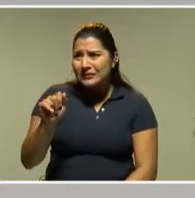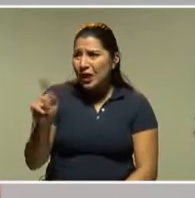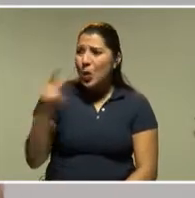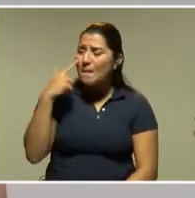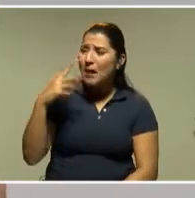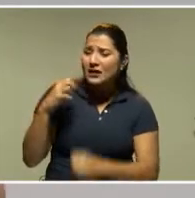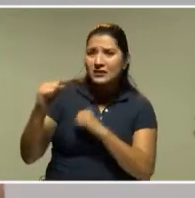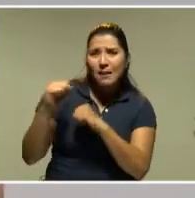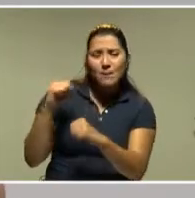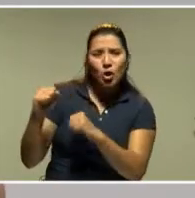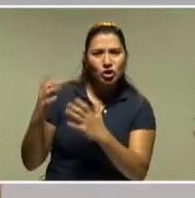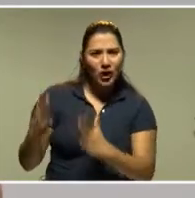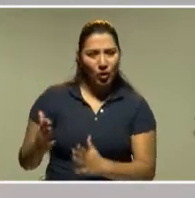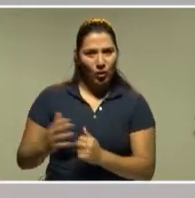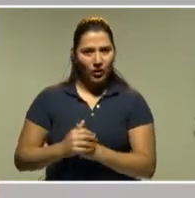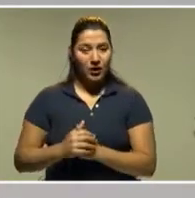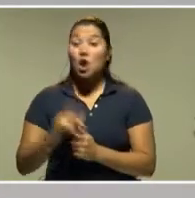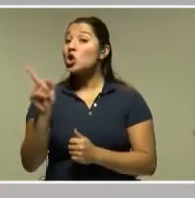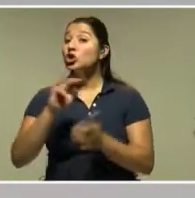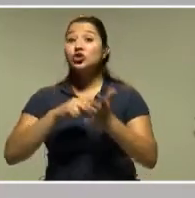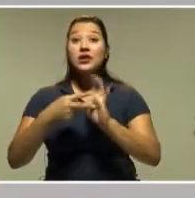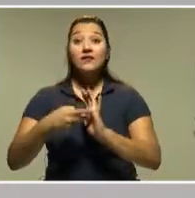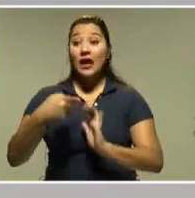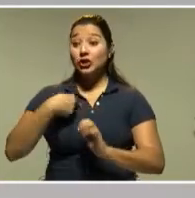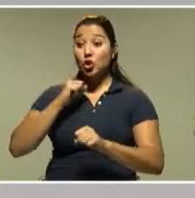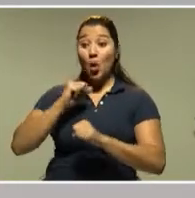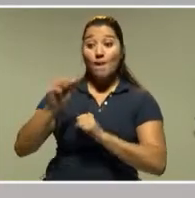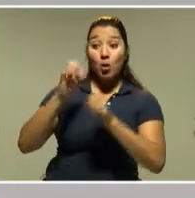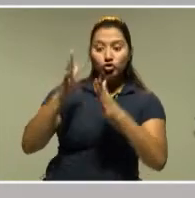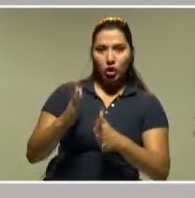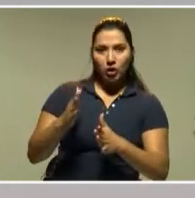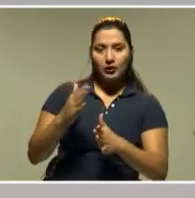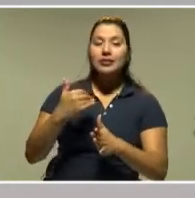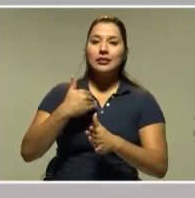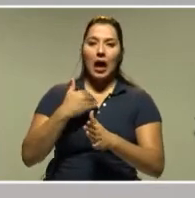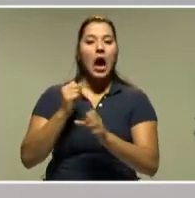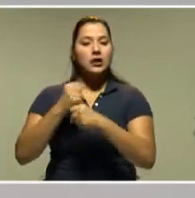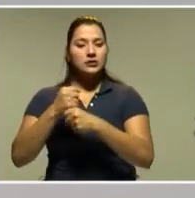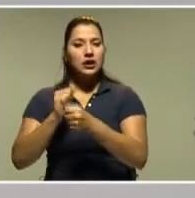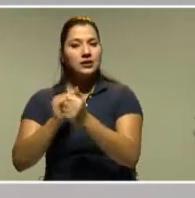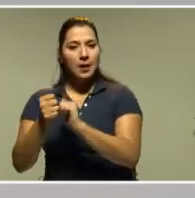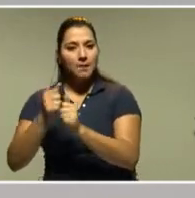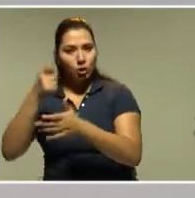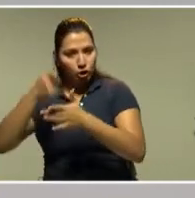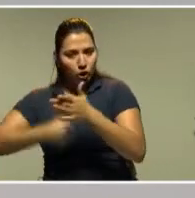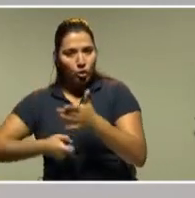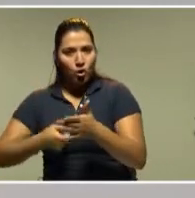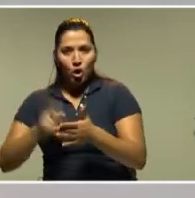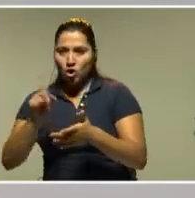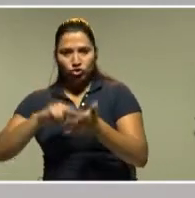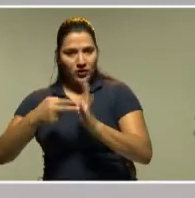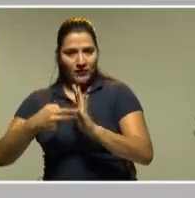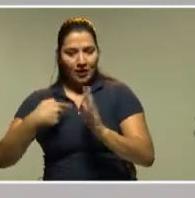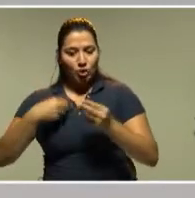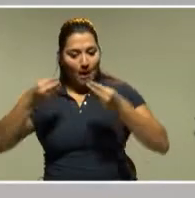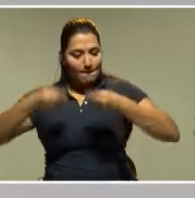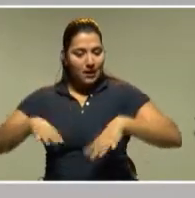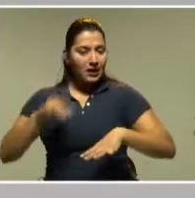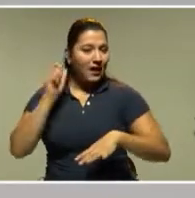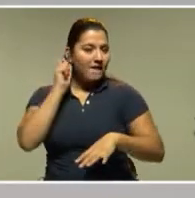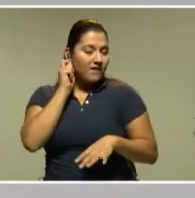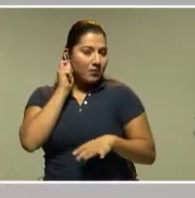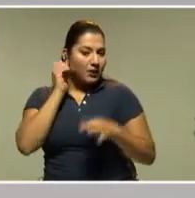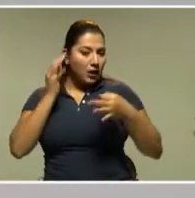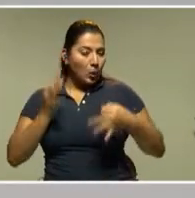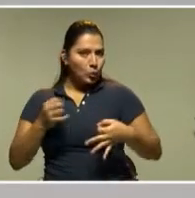Es que nos quiere decir de que por ser boxeadora, hacer un deporte rudo, sí, yo pierda lo femenino que soy, lo femenina que